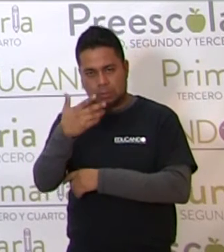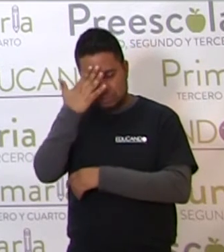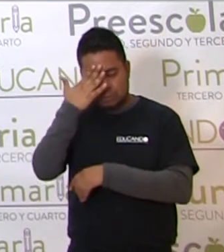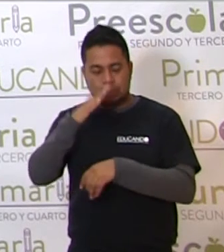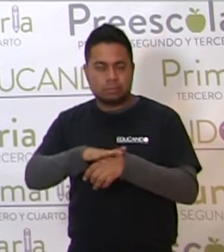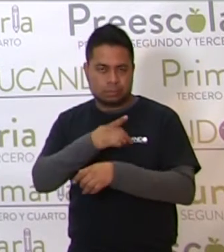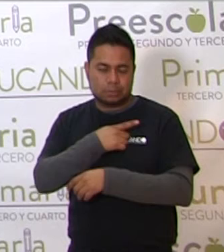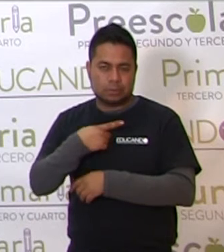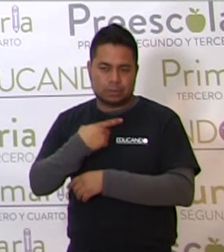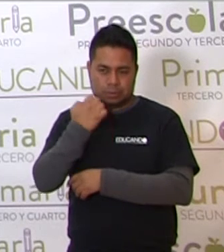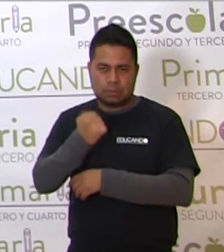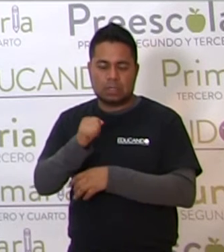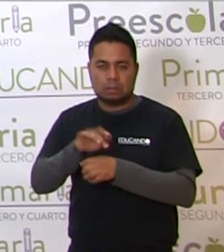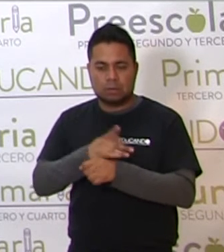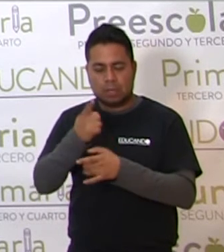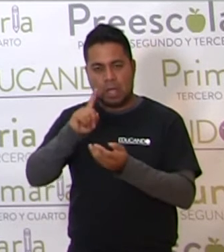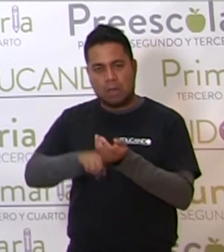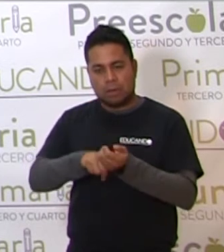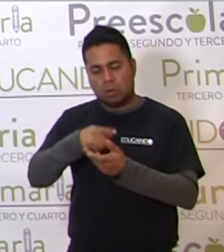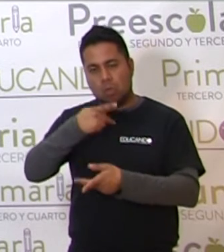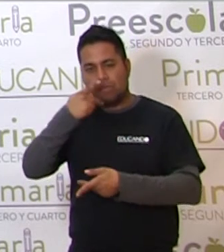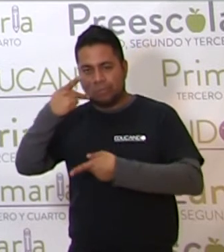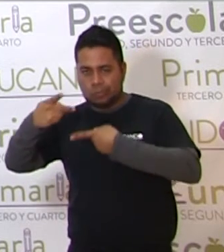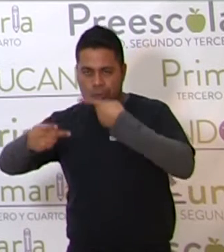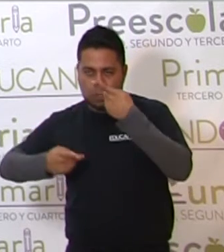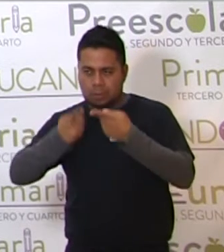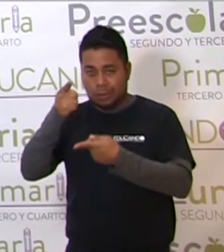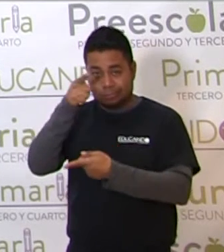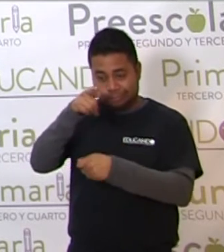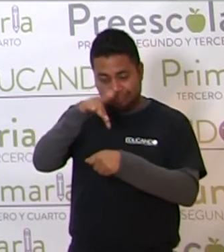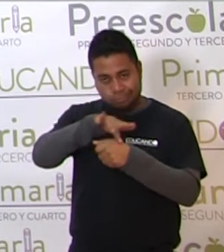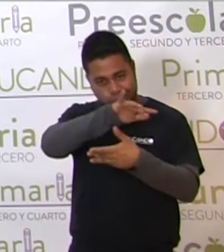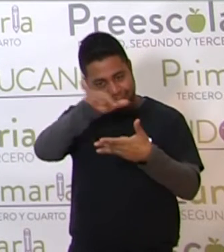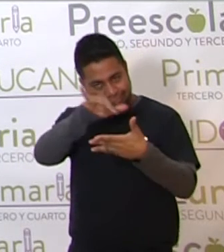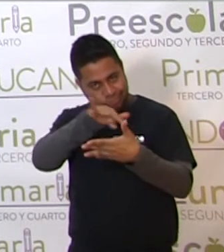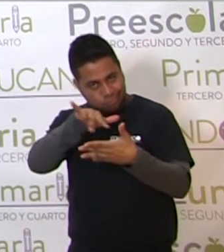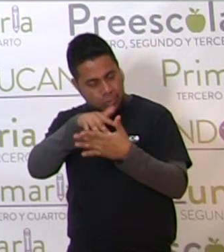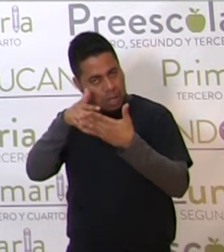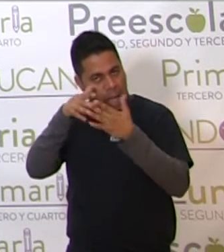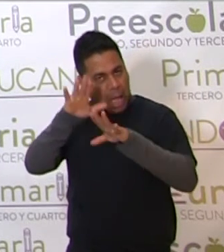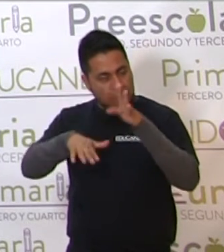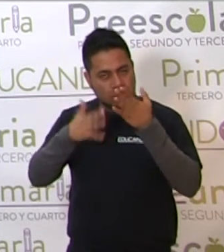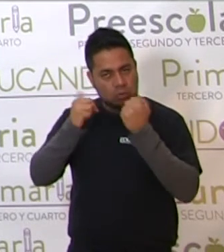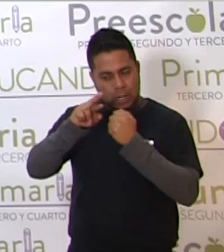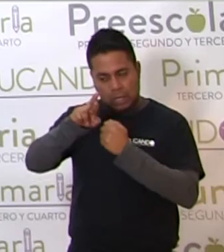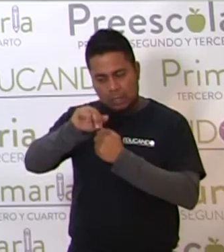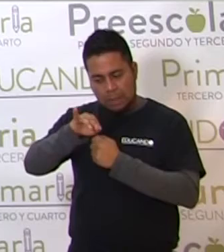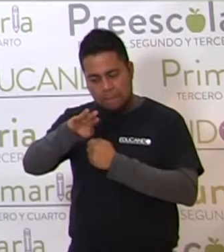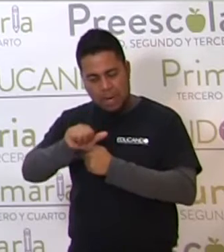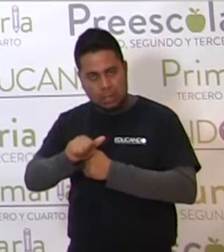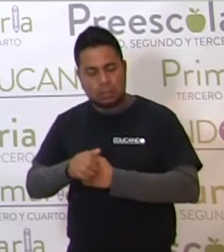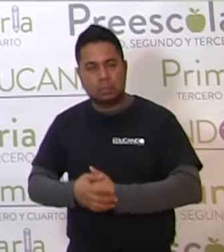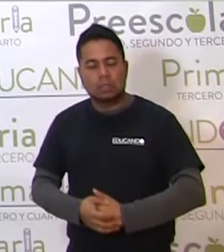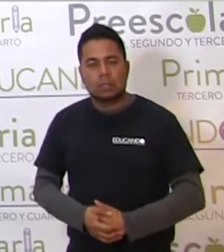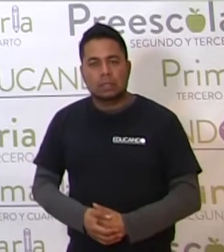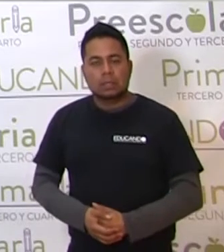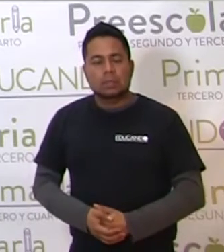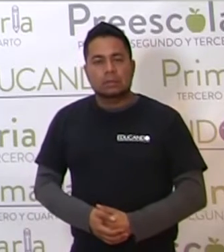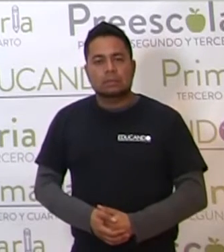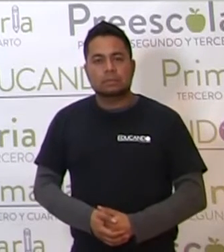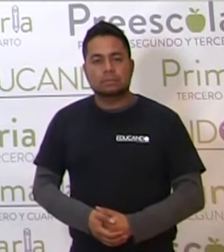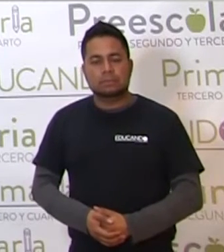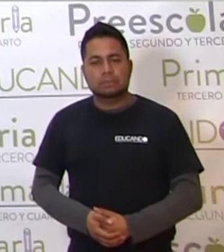recordar muy bien porque en los versos en los poemas que tú leas algunos versos no van a tener rimas ahora